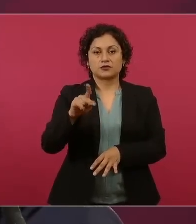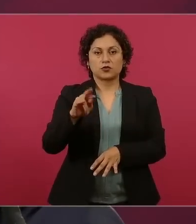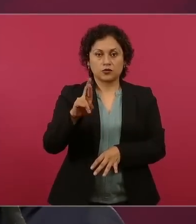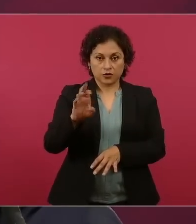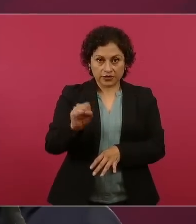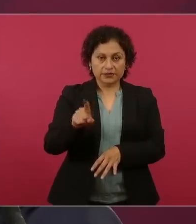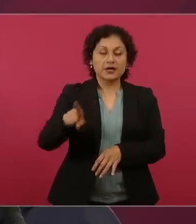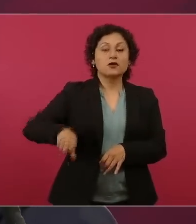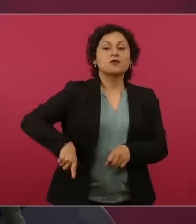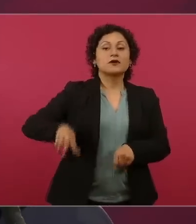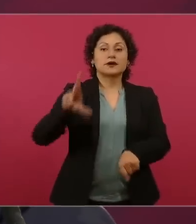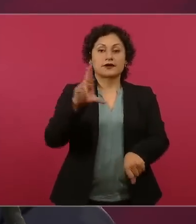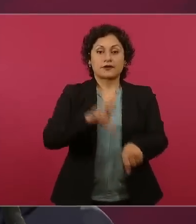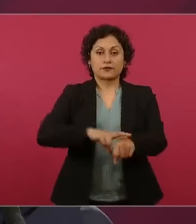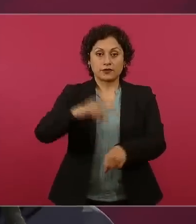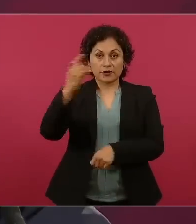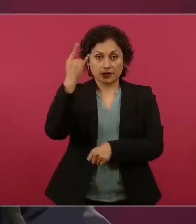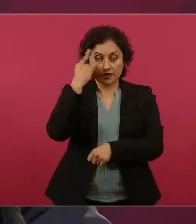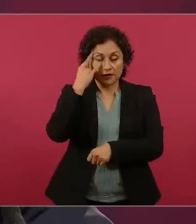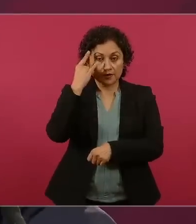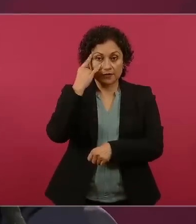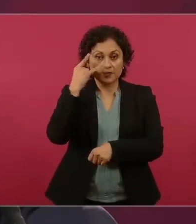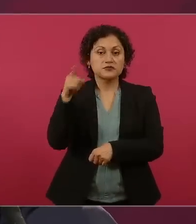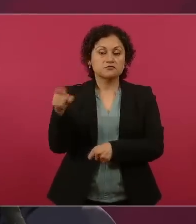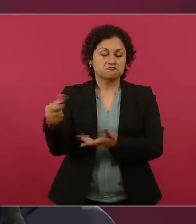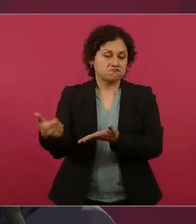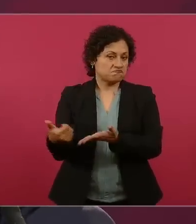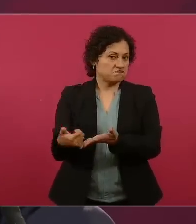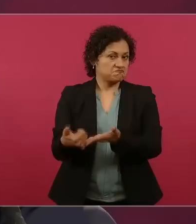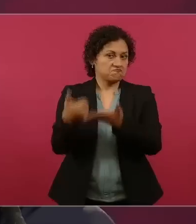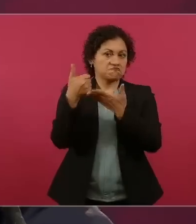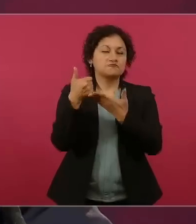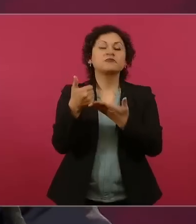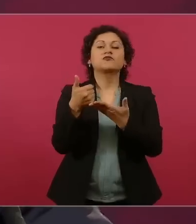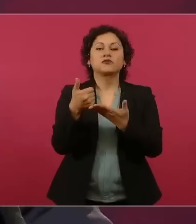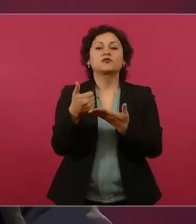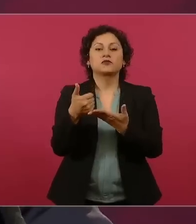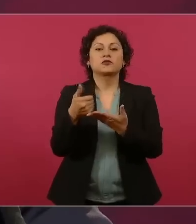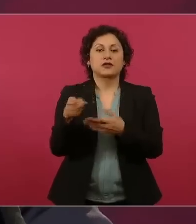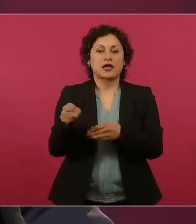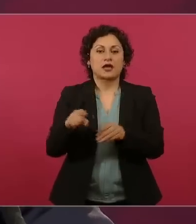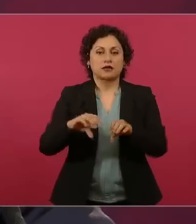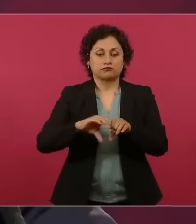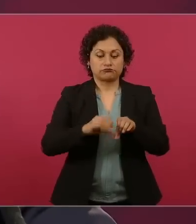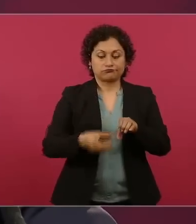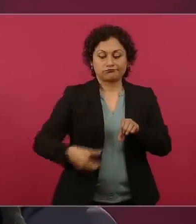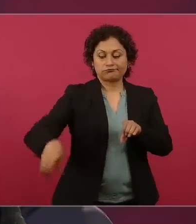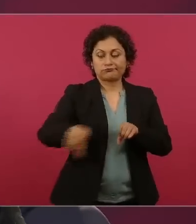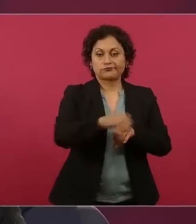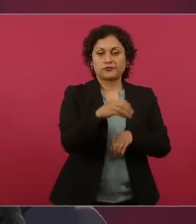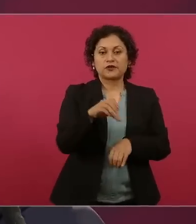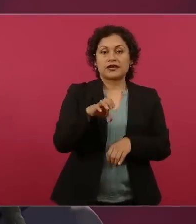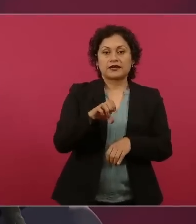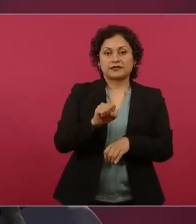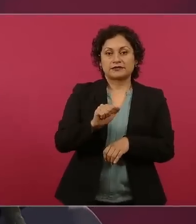de Campeche, que nos está ayudando en este acueducto de